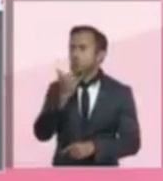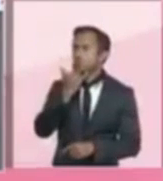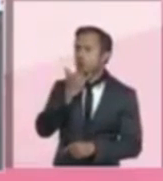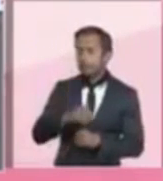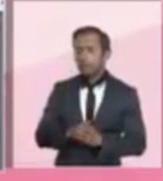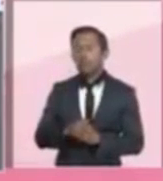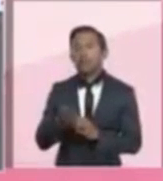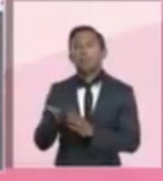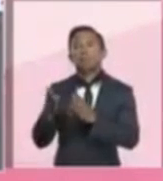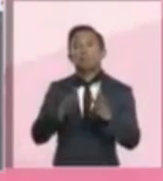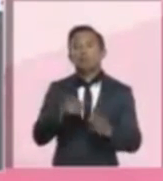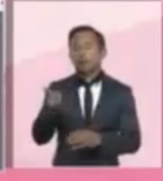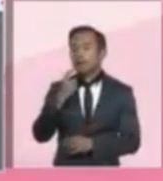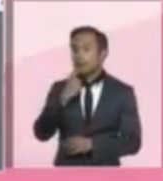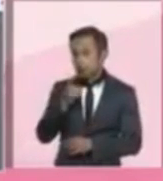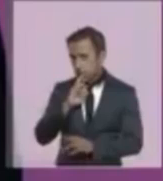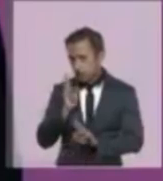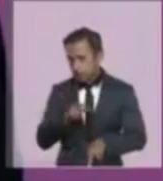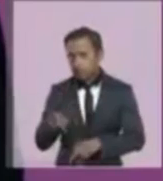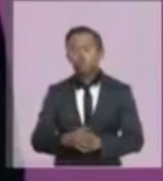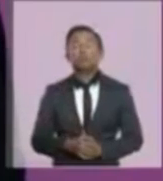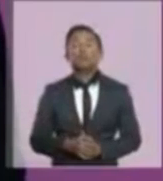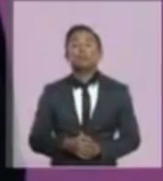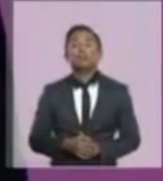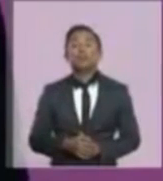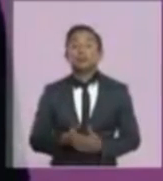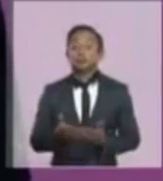Meade está en una situación